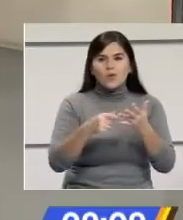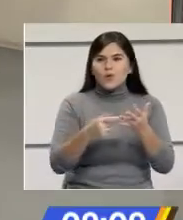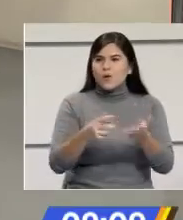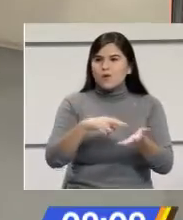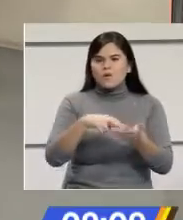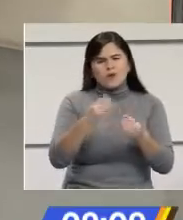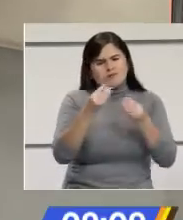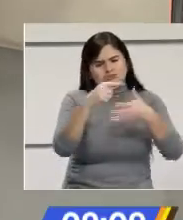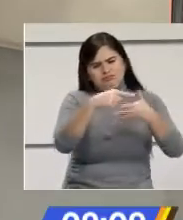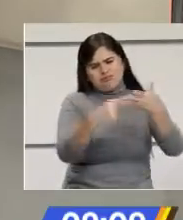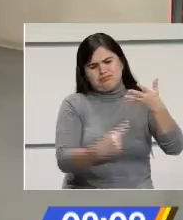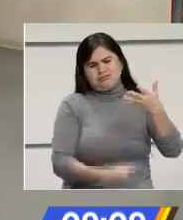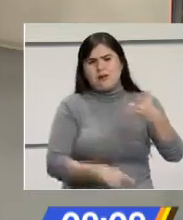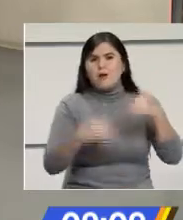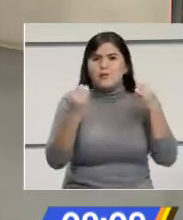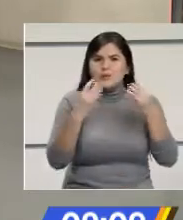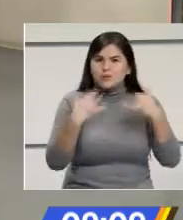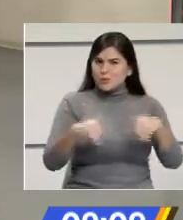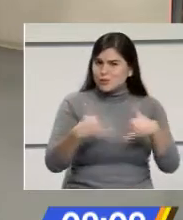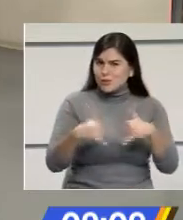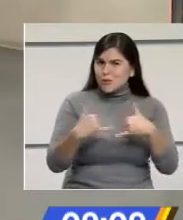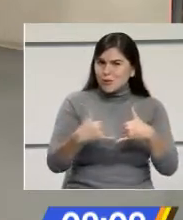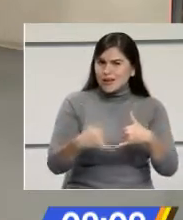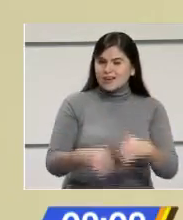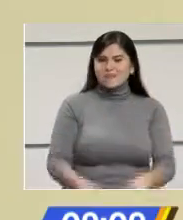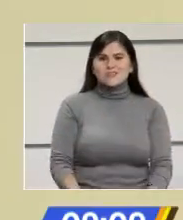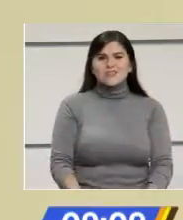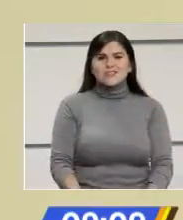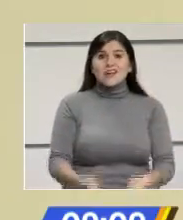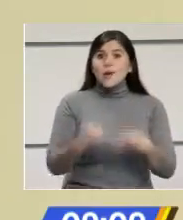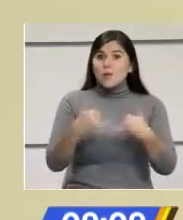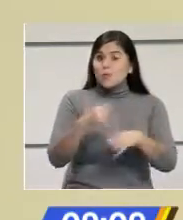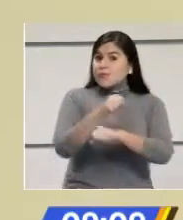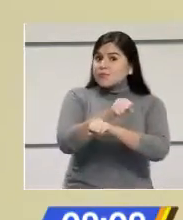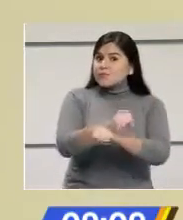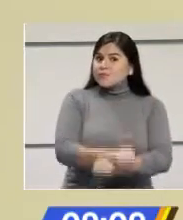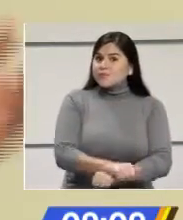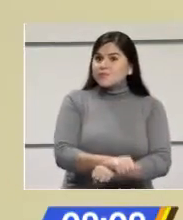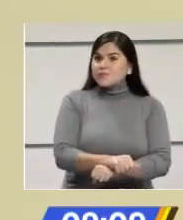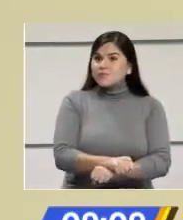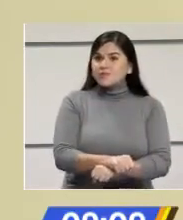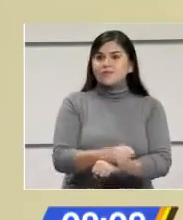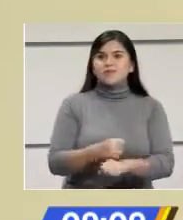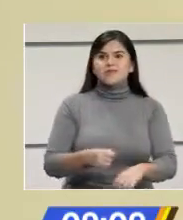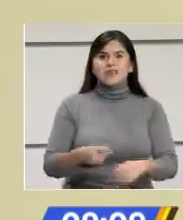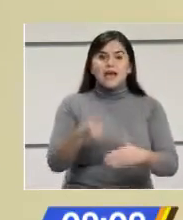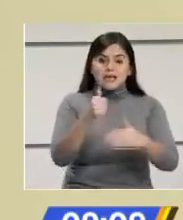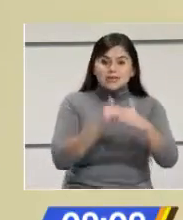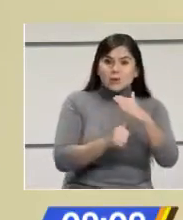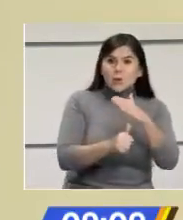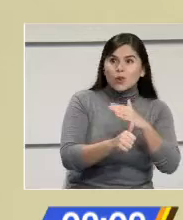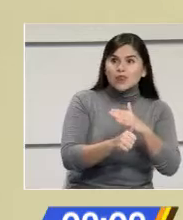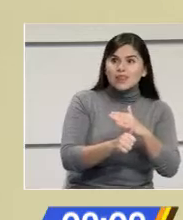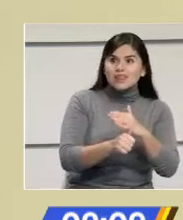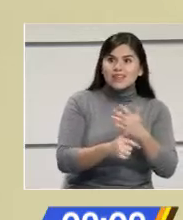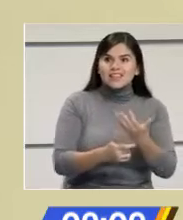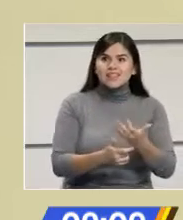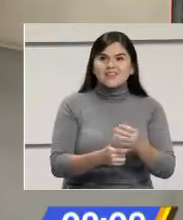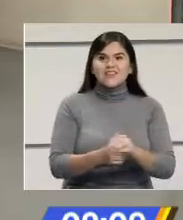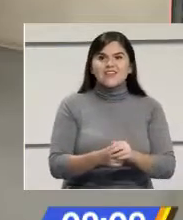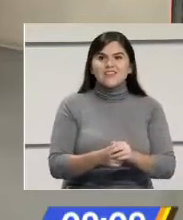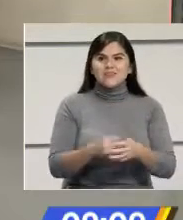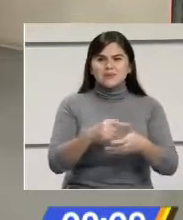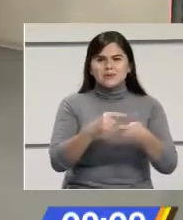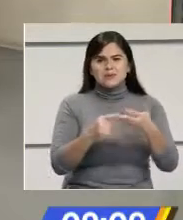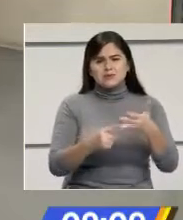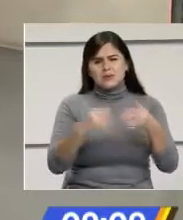el trompo, el yoyo, el bolero, bueno, cromos, cromos, ahí sí está, un montón de juegos tradicionales. Ajá. Que... ¿Escondido? Suiza, escondido. Salve el tarro.